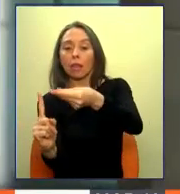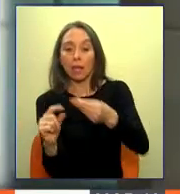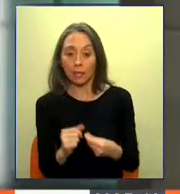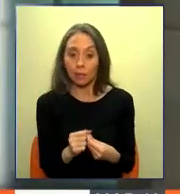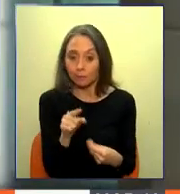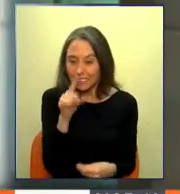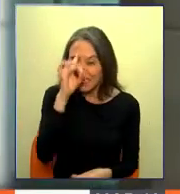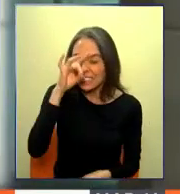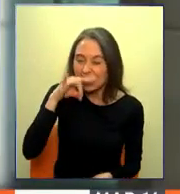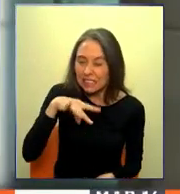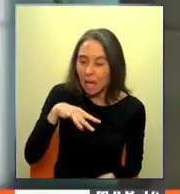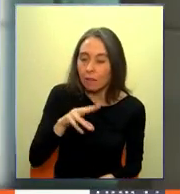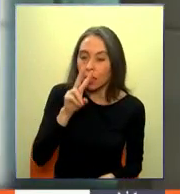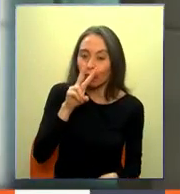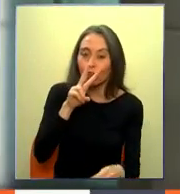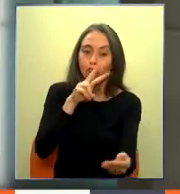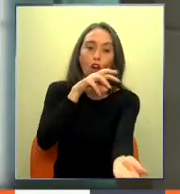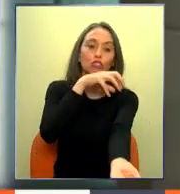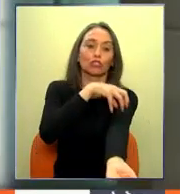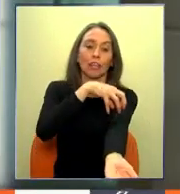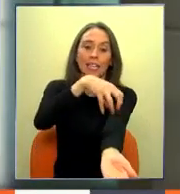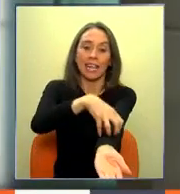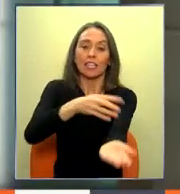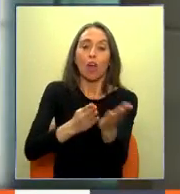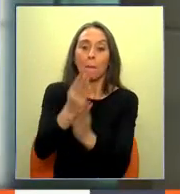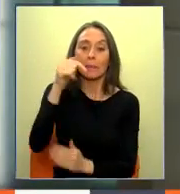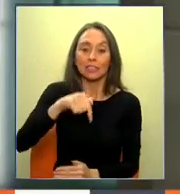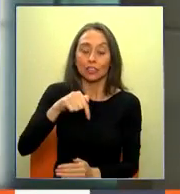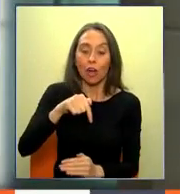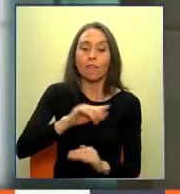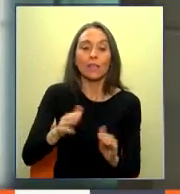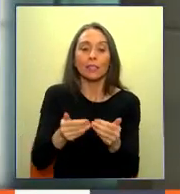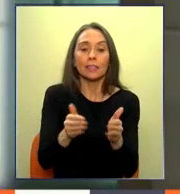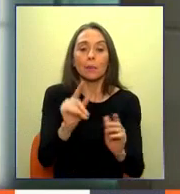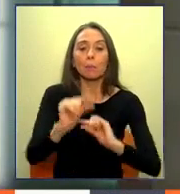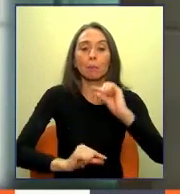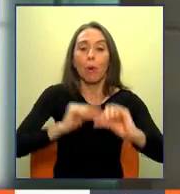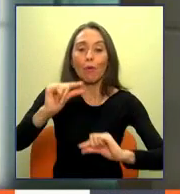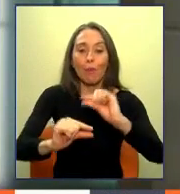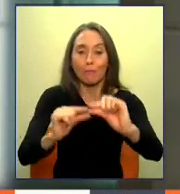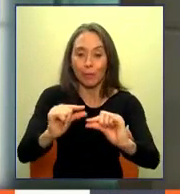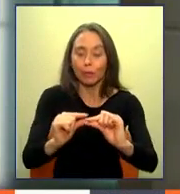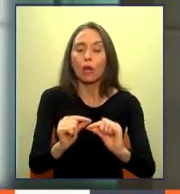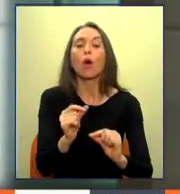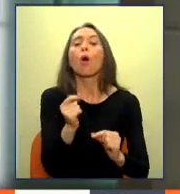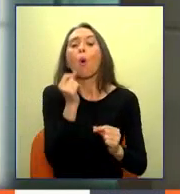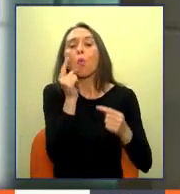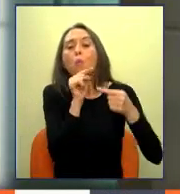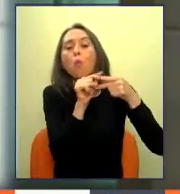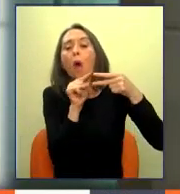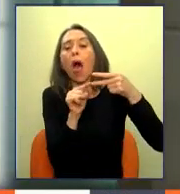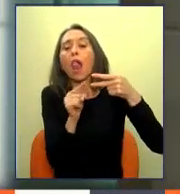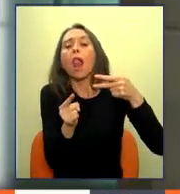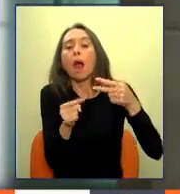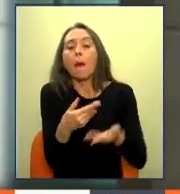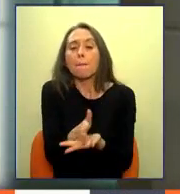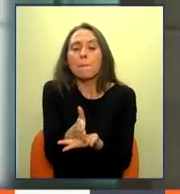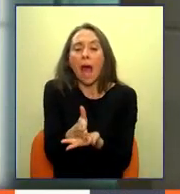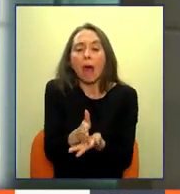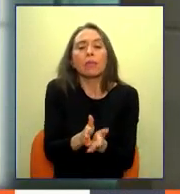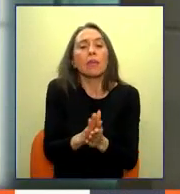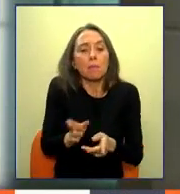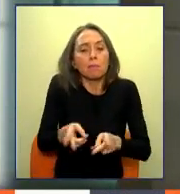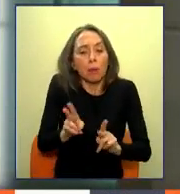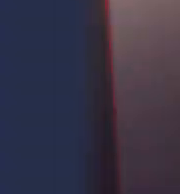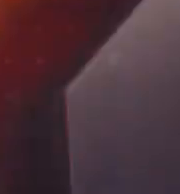Bueno, usted ya lo sabe, dos regiones de Chile comenzaron hoy su desconfinamiento. ¿Cuáles son y en qué consiste este plan? Ramón Ulloa nos